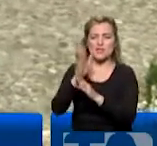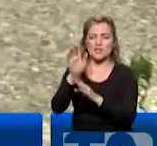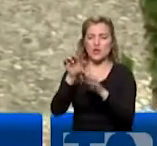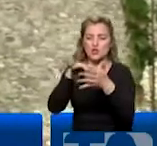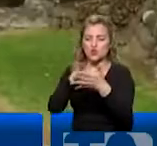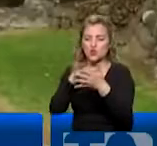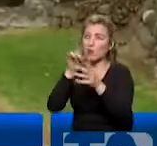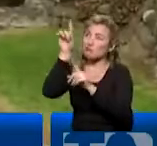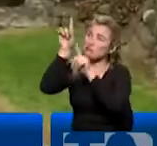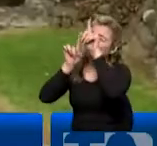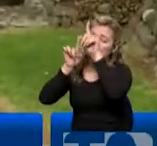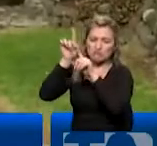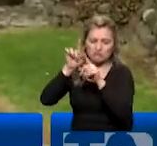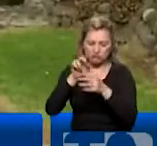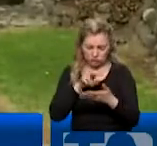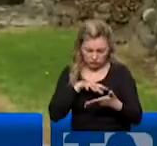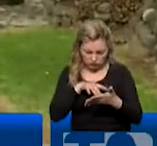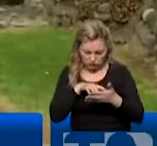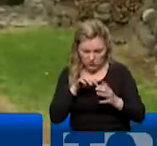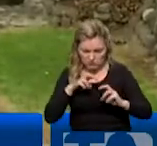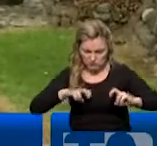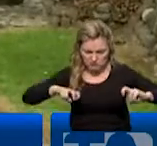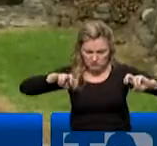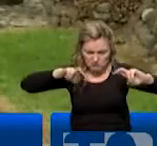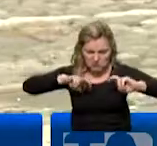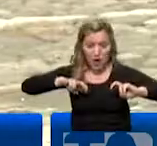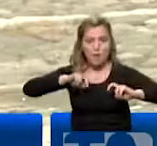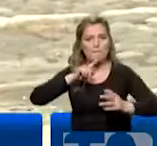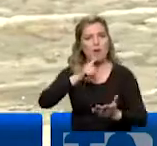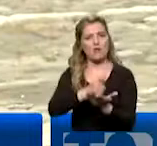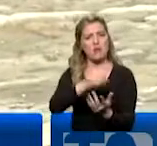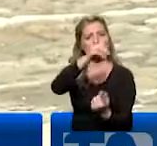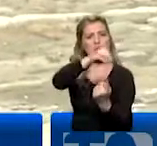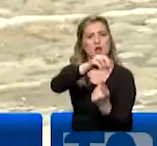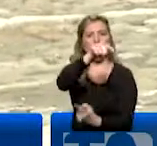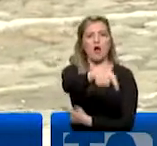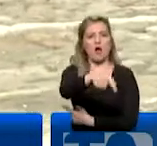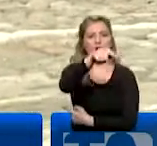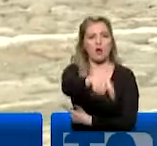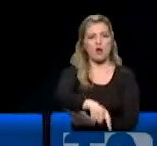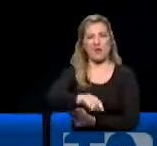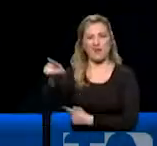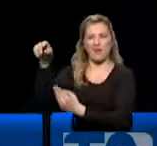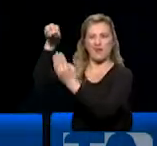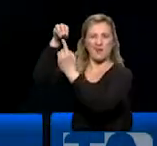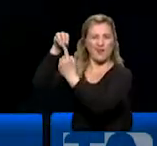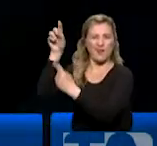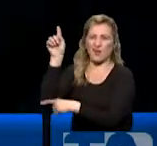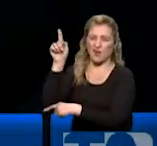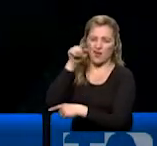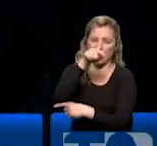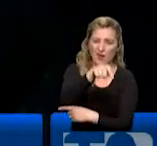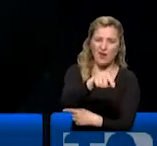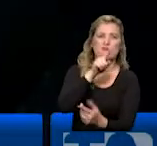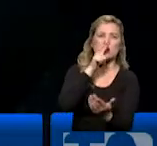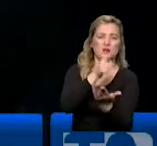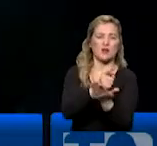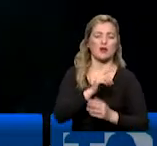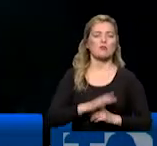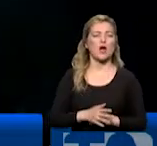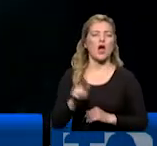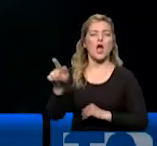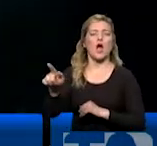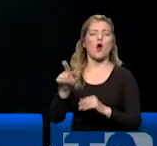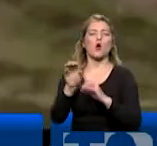este lugar se encuentra la verdadera mitad del mundo. Por ello, la National Geographic, en el 2017 empezó a realizar un